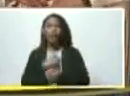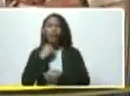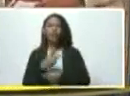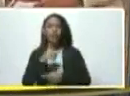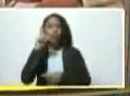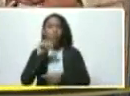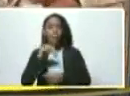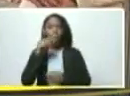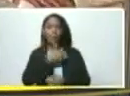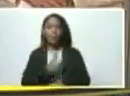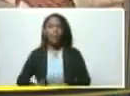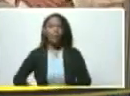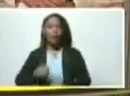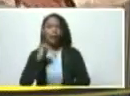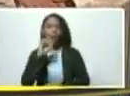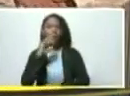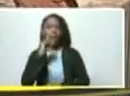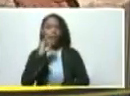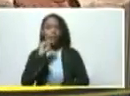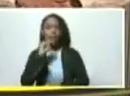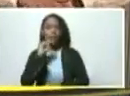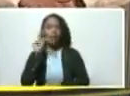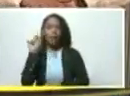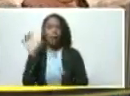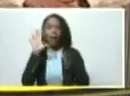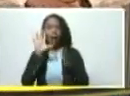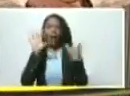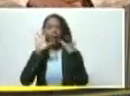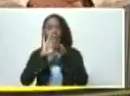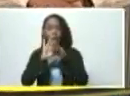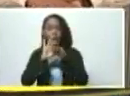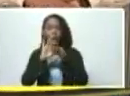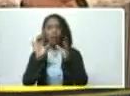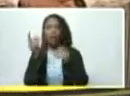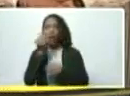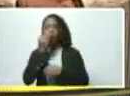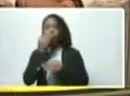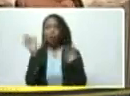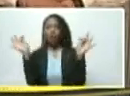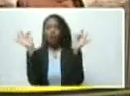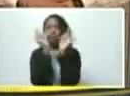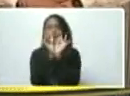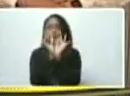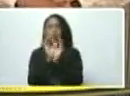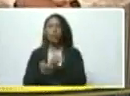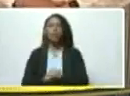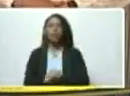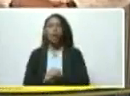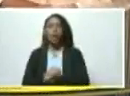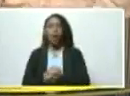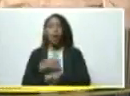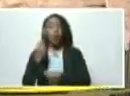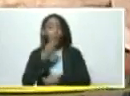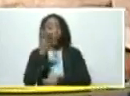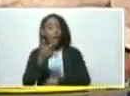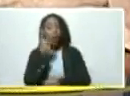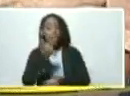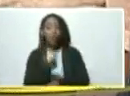también, presidente, Iris Salazar, enlace nutricional. Y como usted lo ha